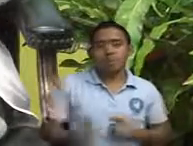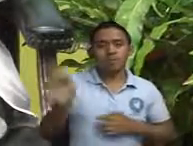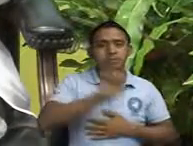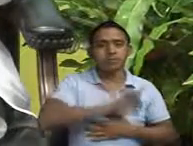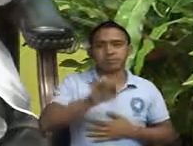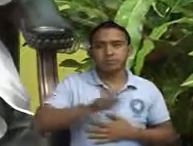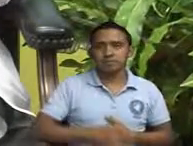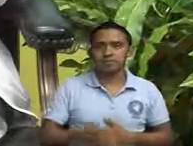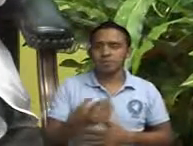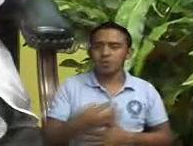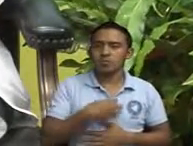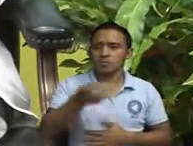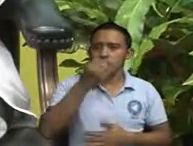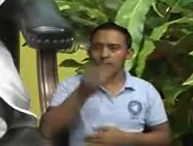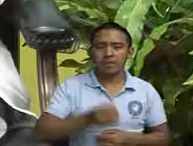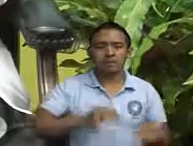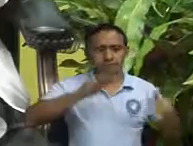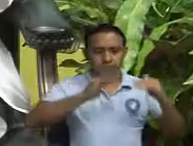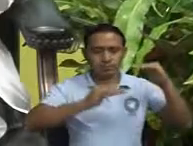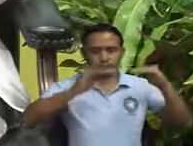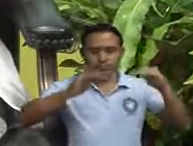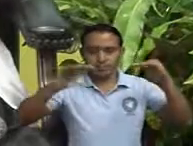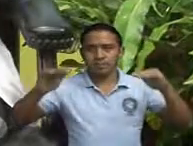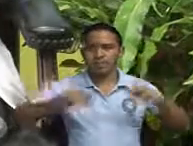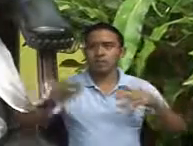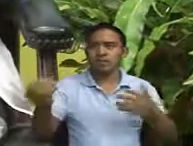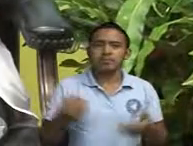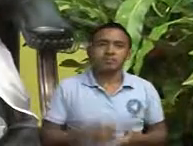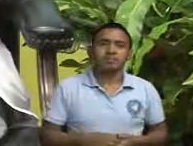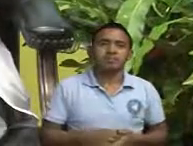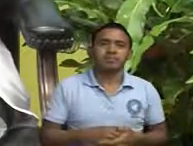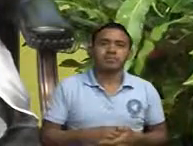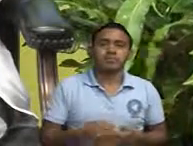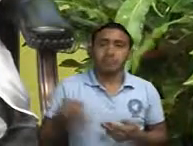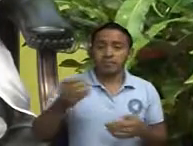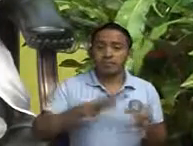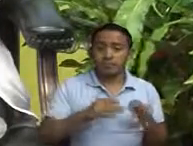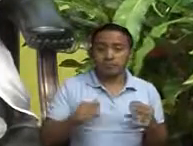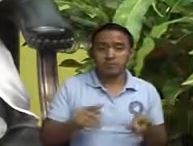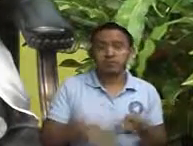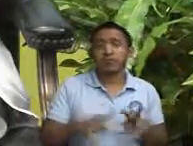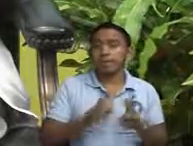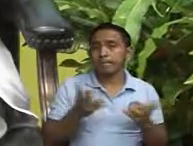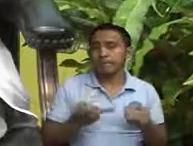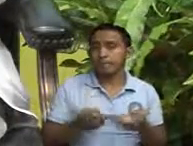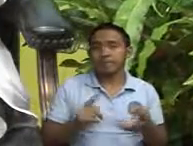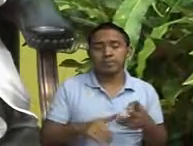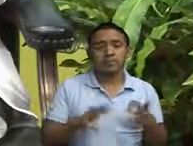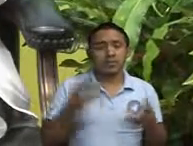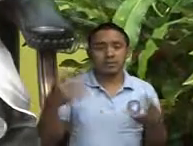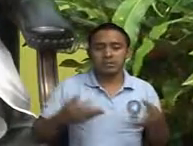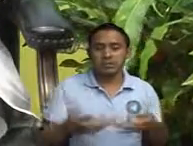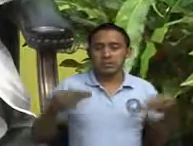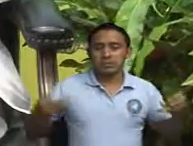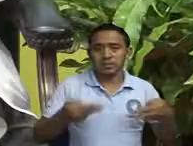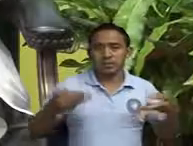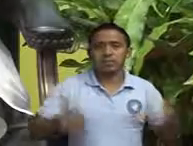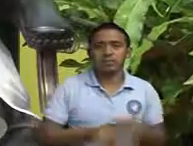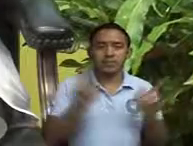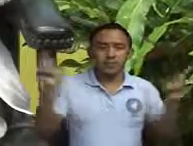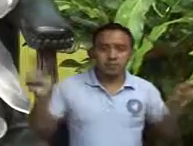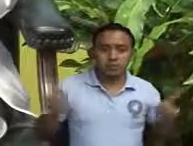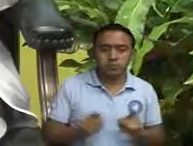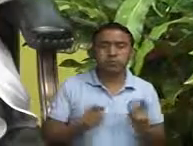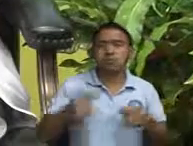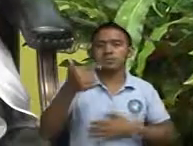Si vos tenés una alimentación balanceada, incluís en tus hábitos alimentarios la fruta, la verdura, la ensalada, disminuís en